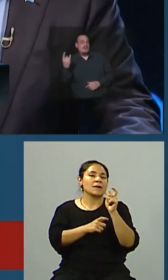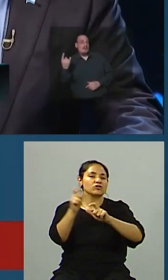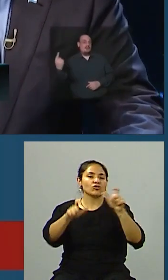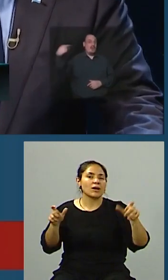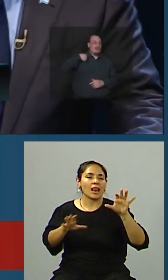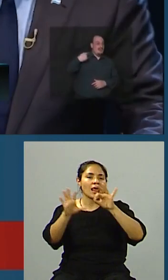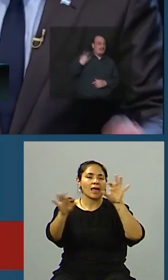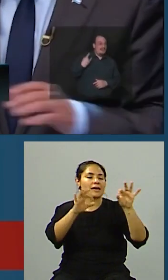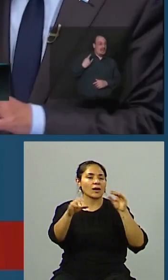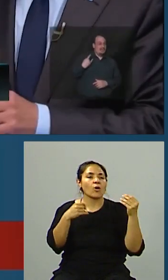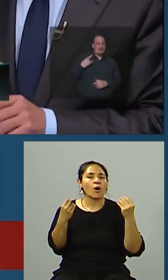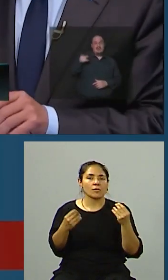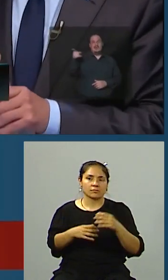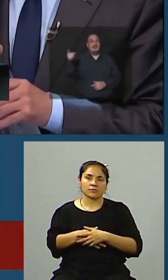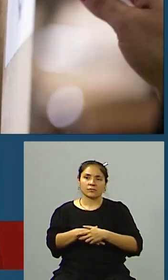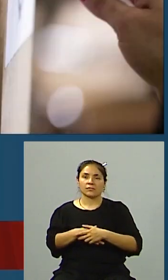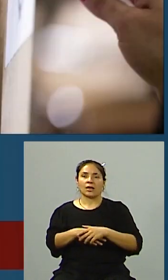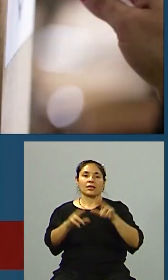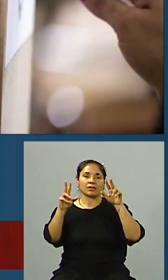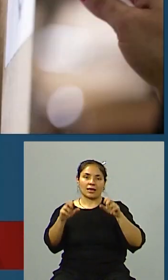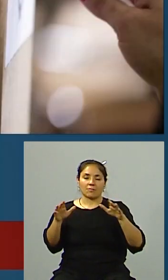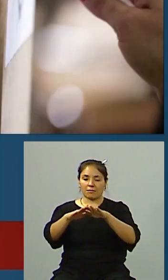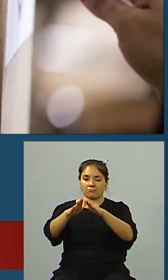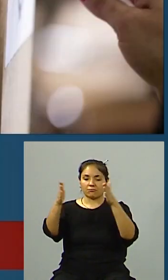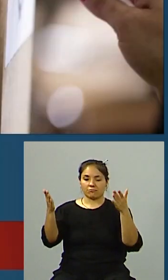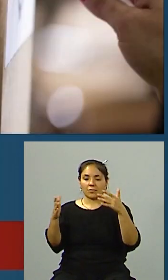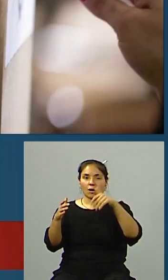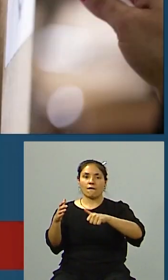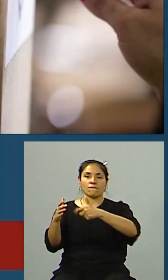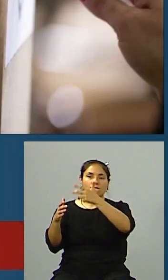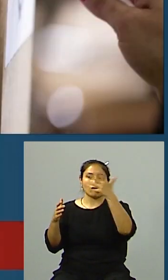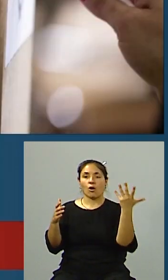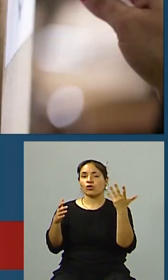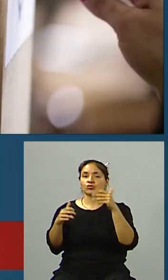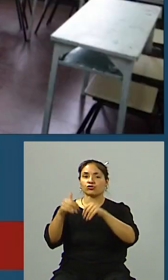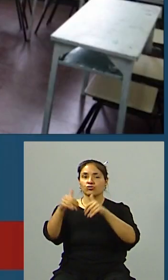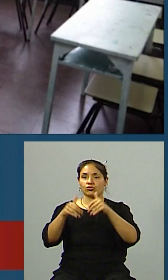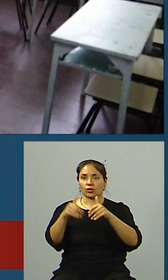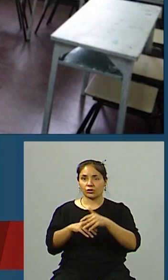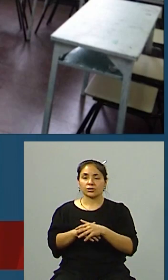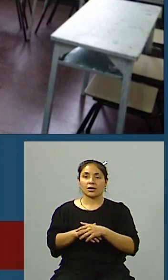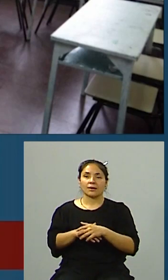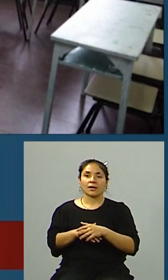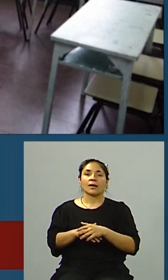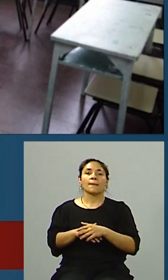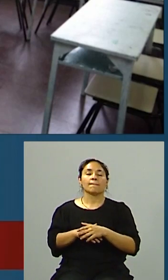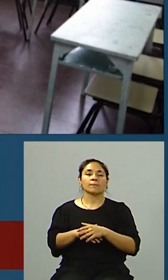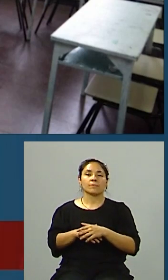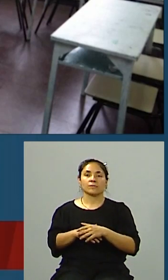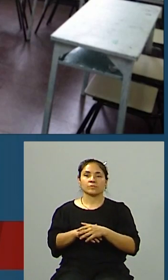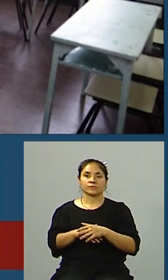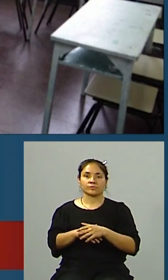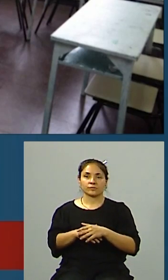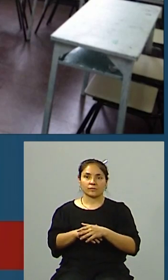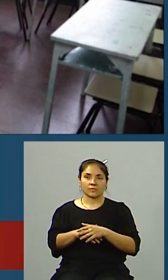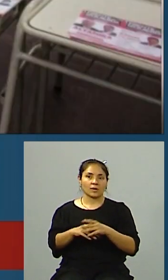Bueno, la complejidad del escrutinio es inversamente proporcional a la diferencia que